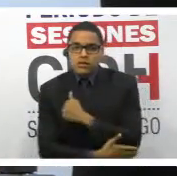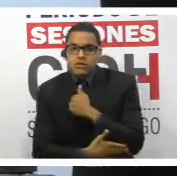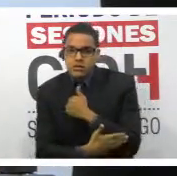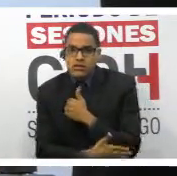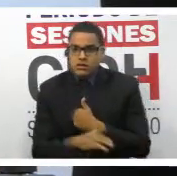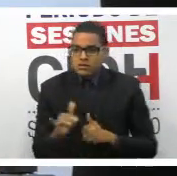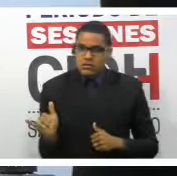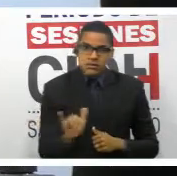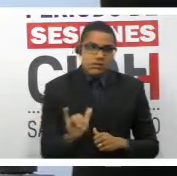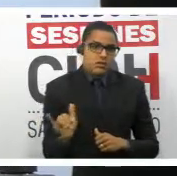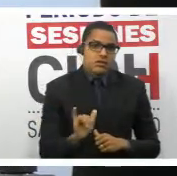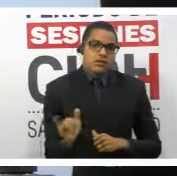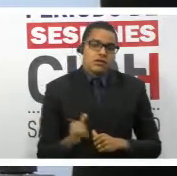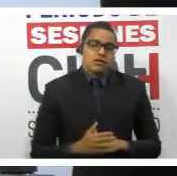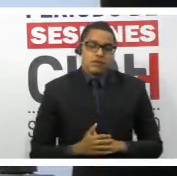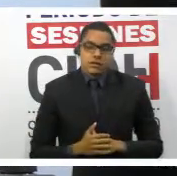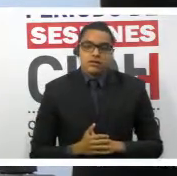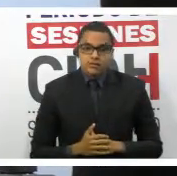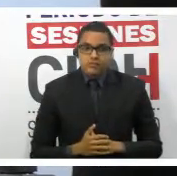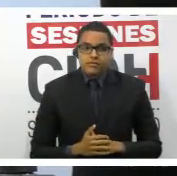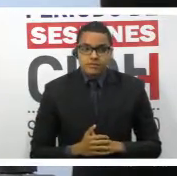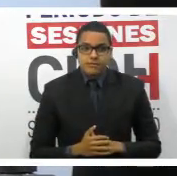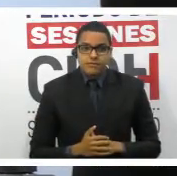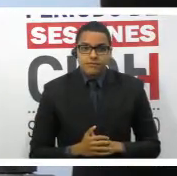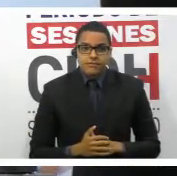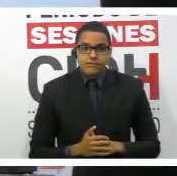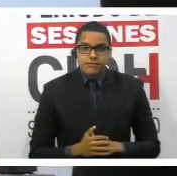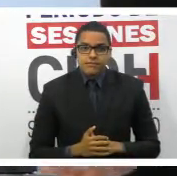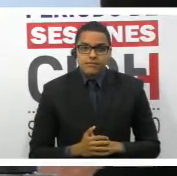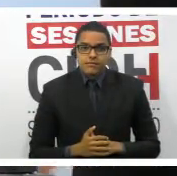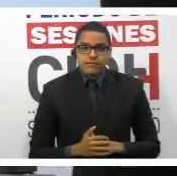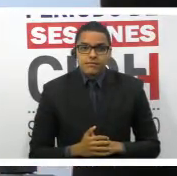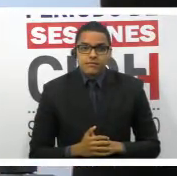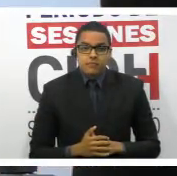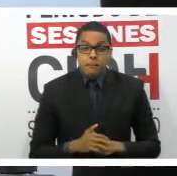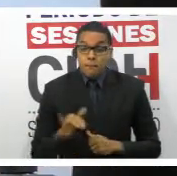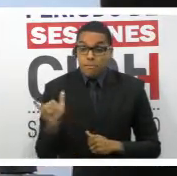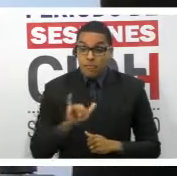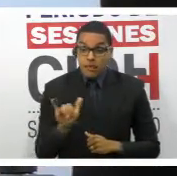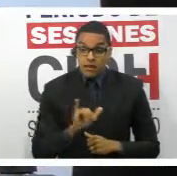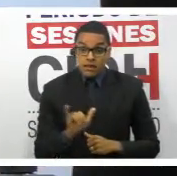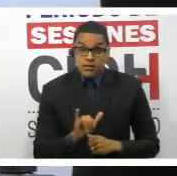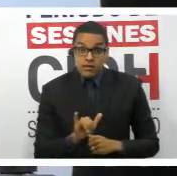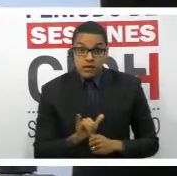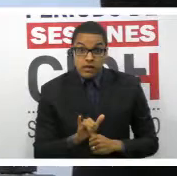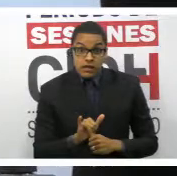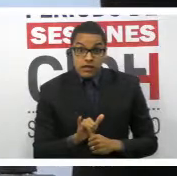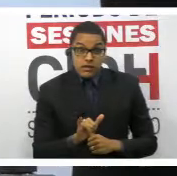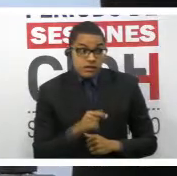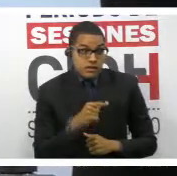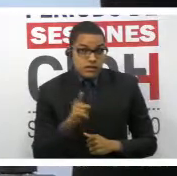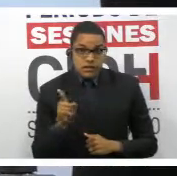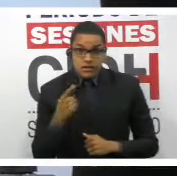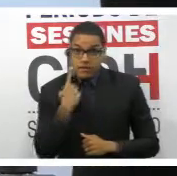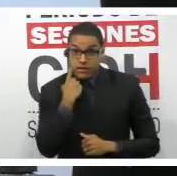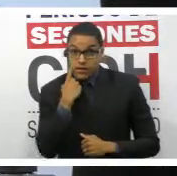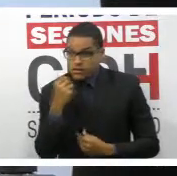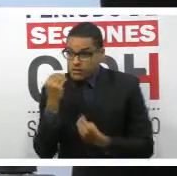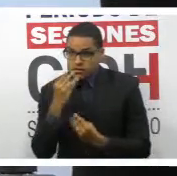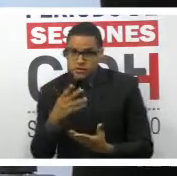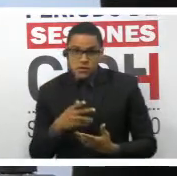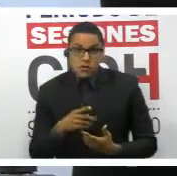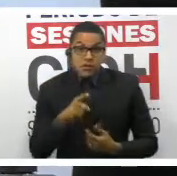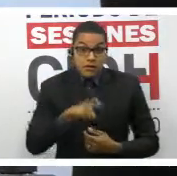momento se planteó la posibilidad de que la comisión también hiciera un informe sobre el tema y justo lo que lo que cuenta el comisionado